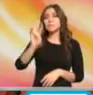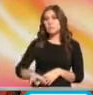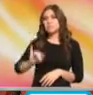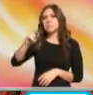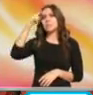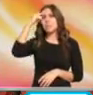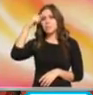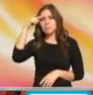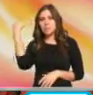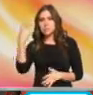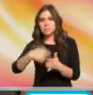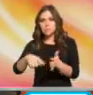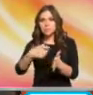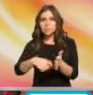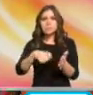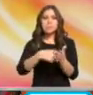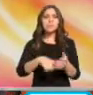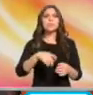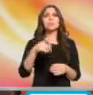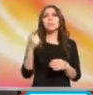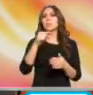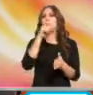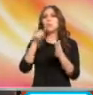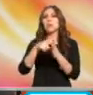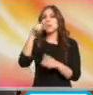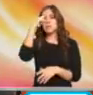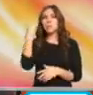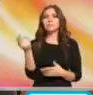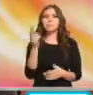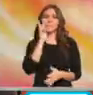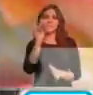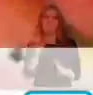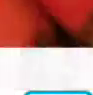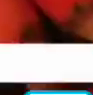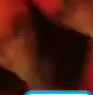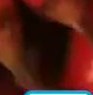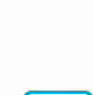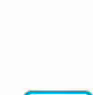sencillos los ingredientes, si los podemos conseguir en cualquier lado. Vamos a verlos.